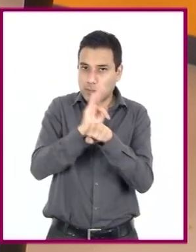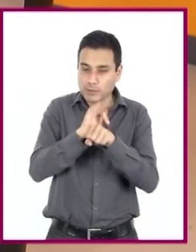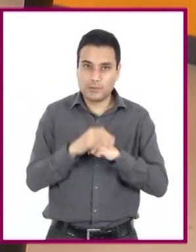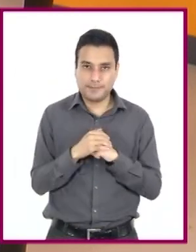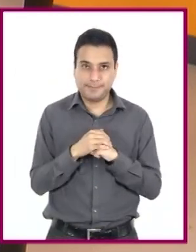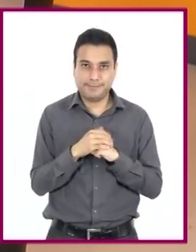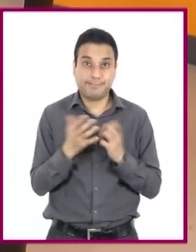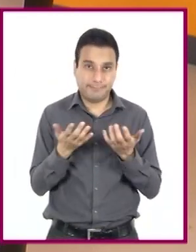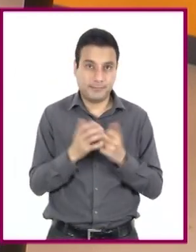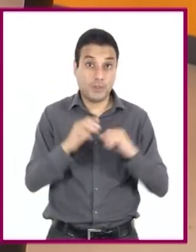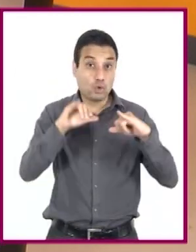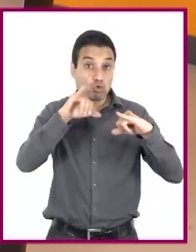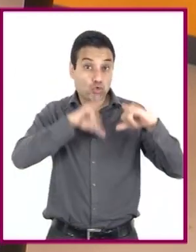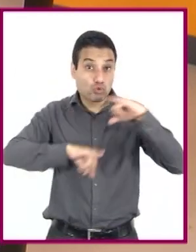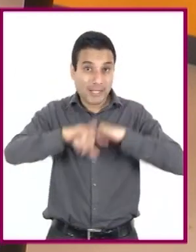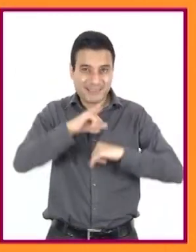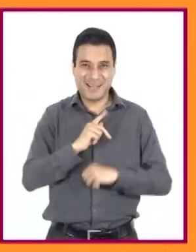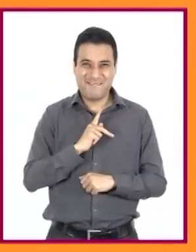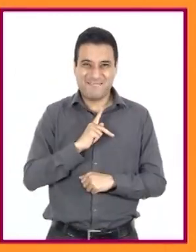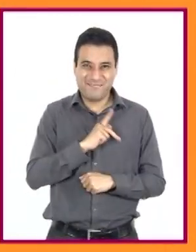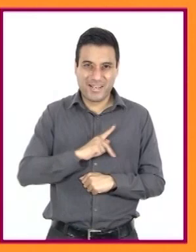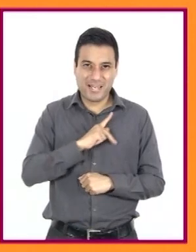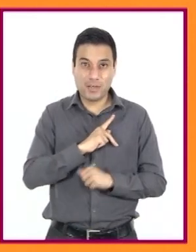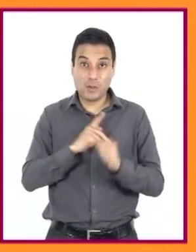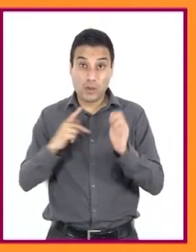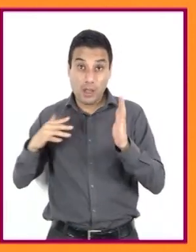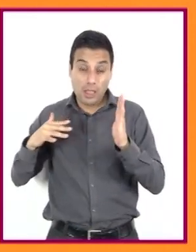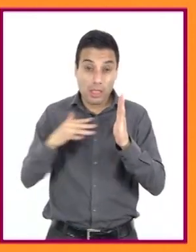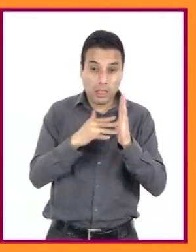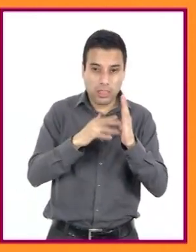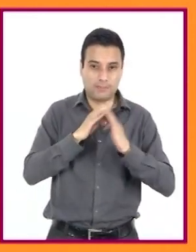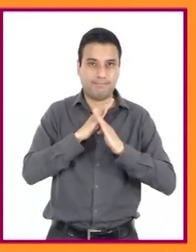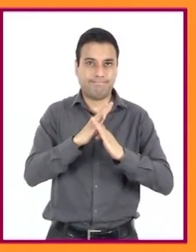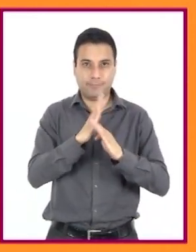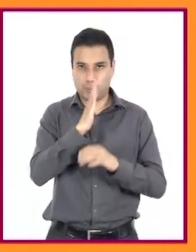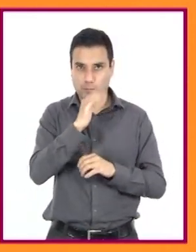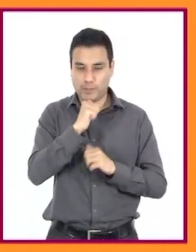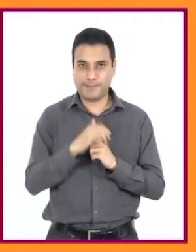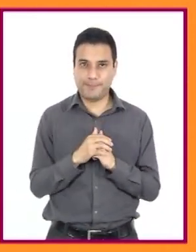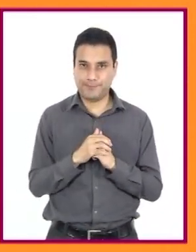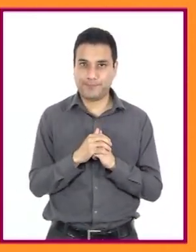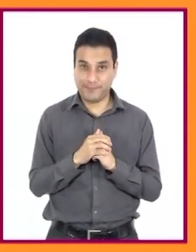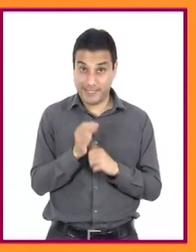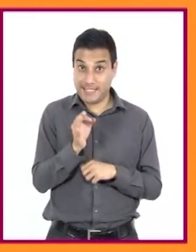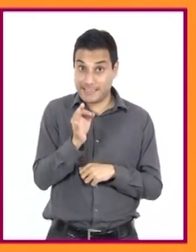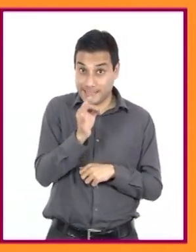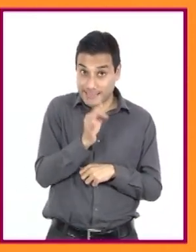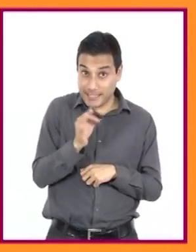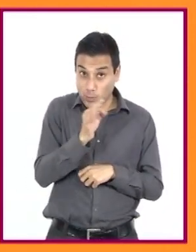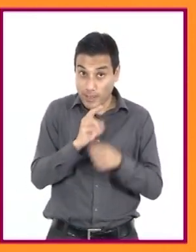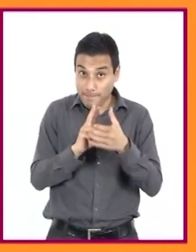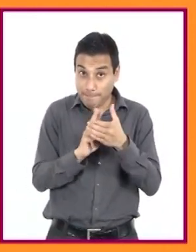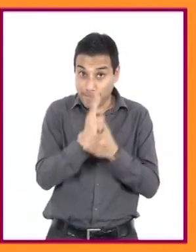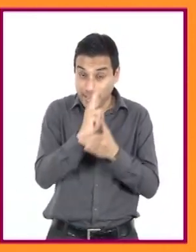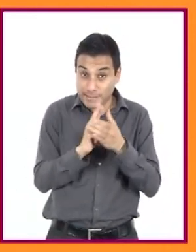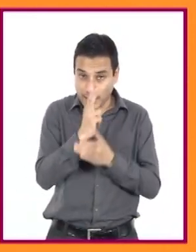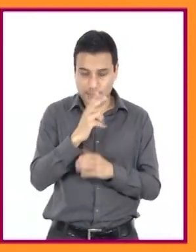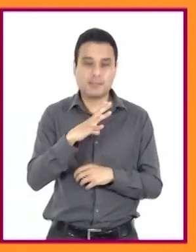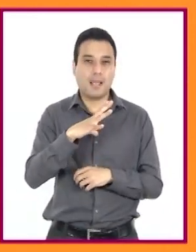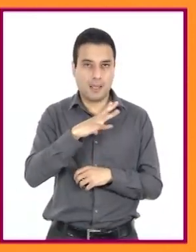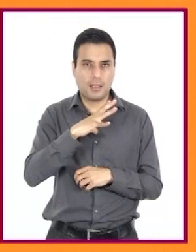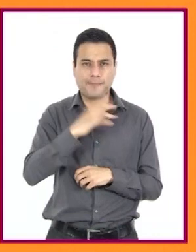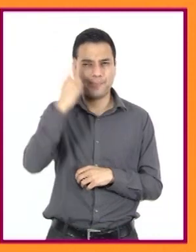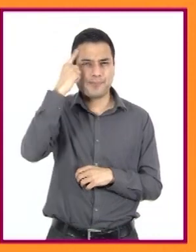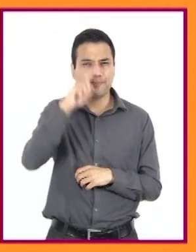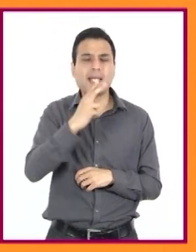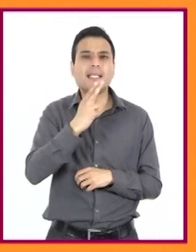la entrada de sustancias tóxicas. Y es muy importante en las células vegetales, ya que permite la